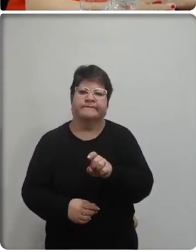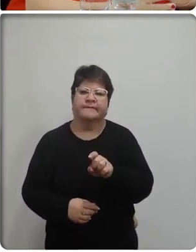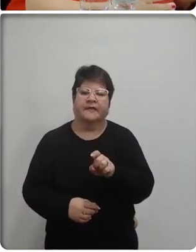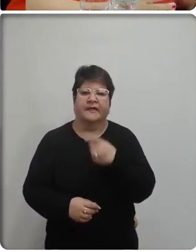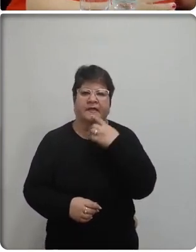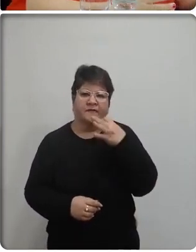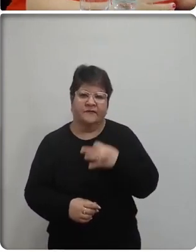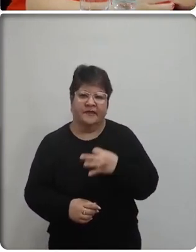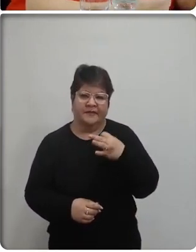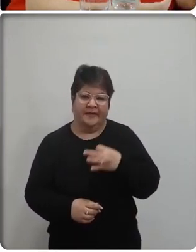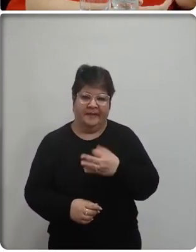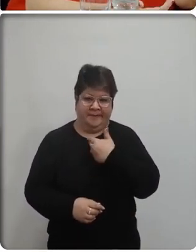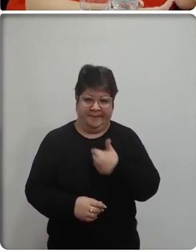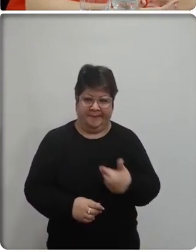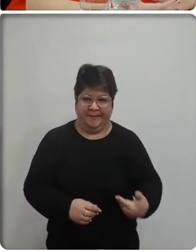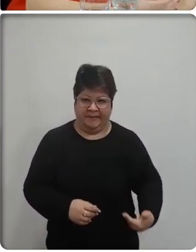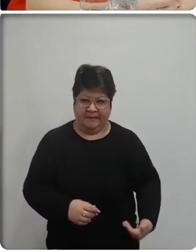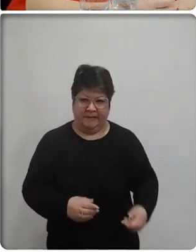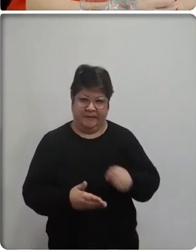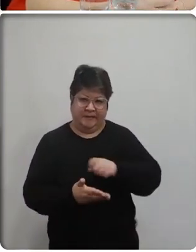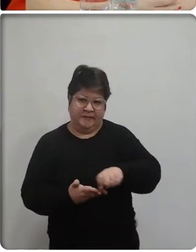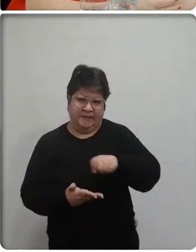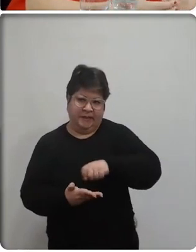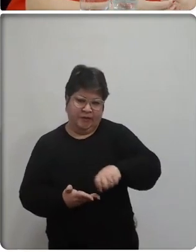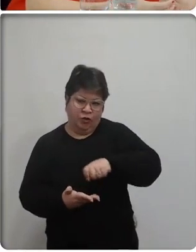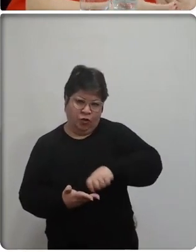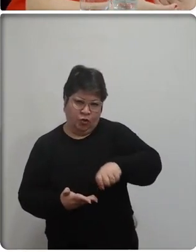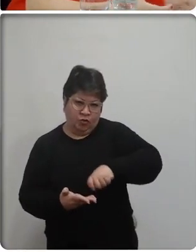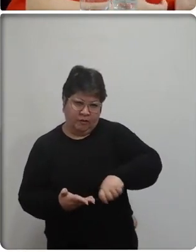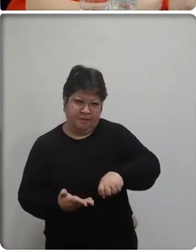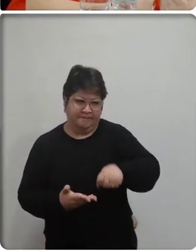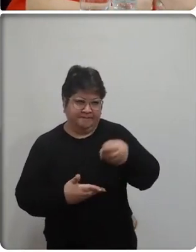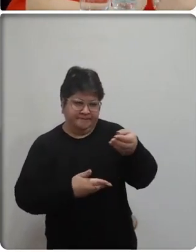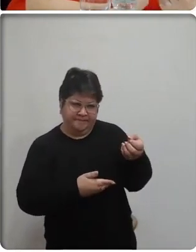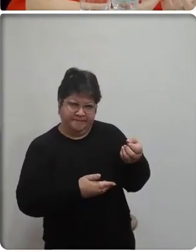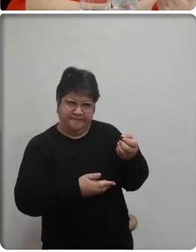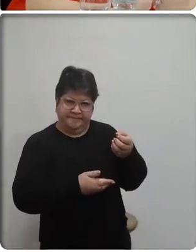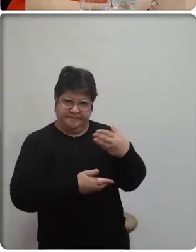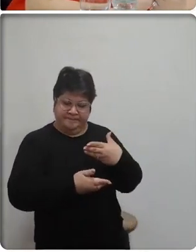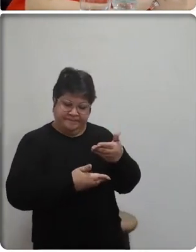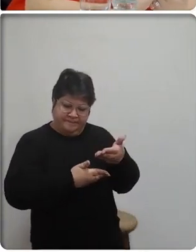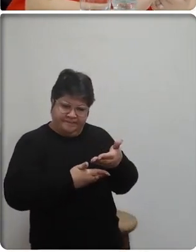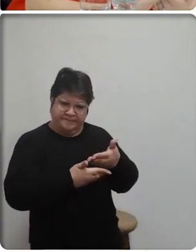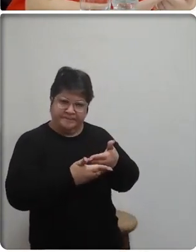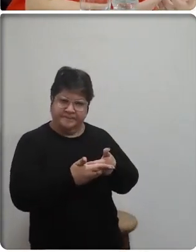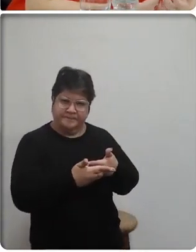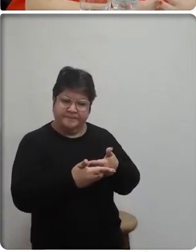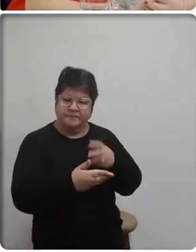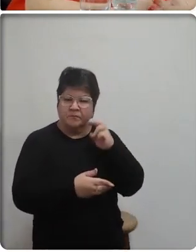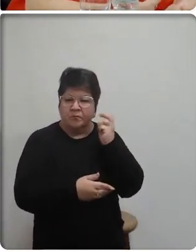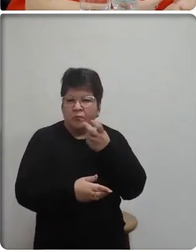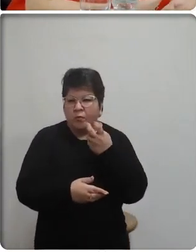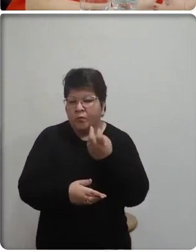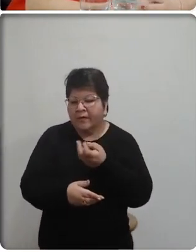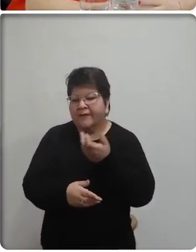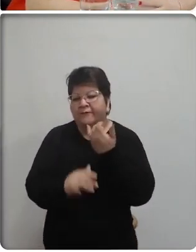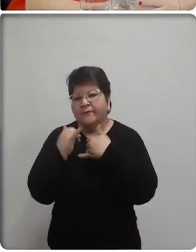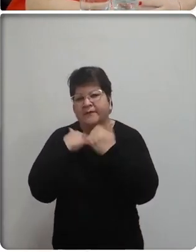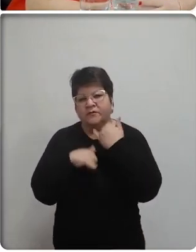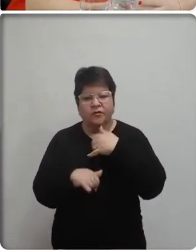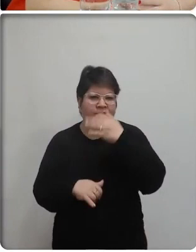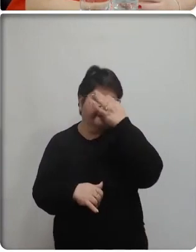realidad desde Presidencia una nota que nos bajan un poco en opinión y en búsqueda de información